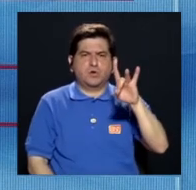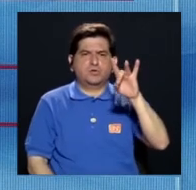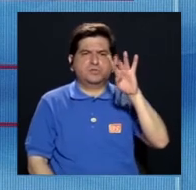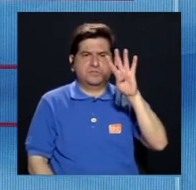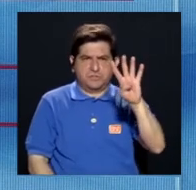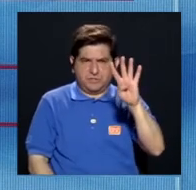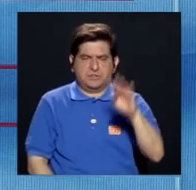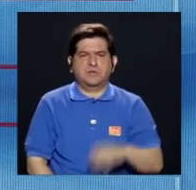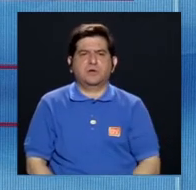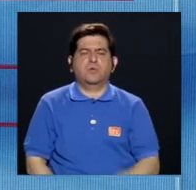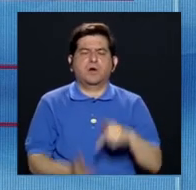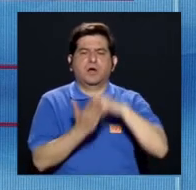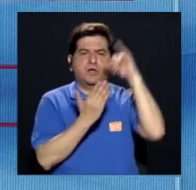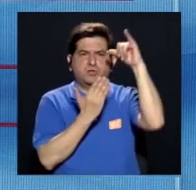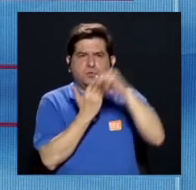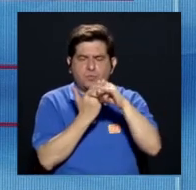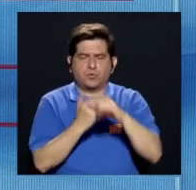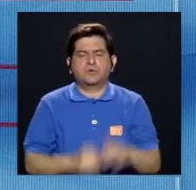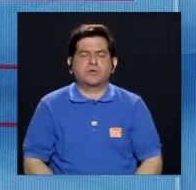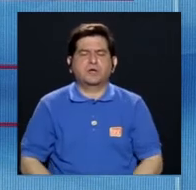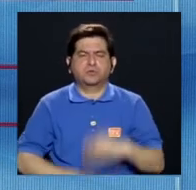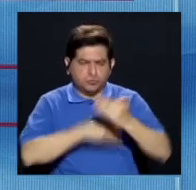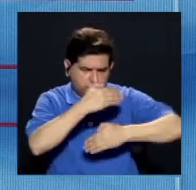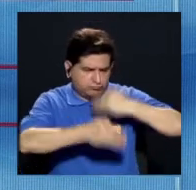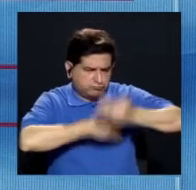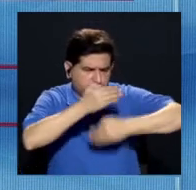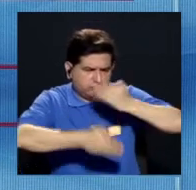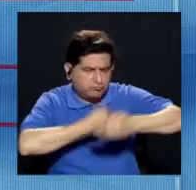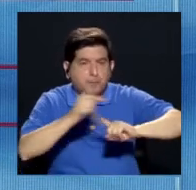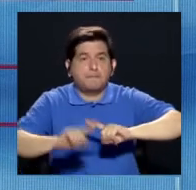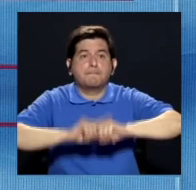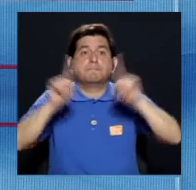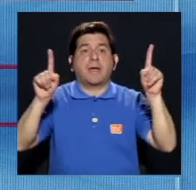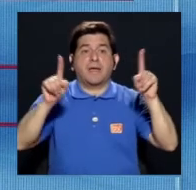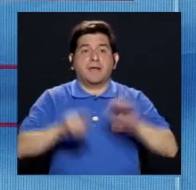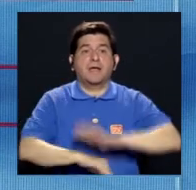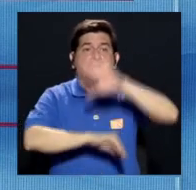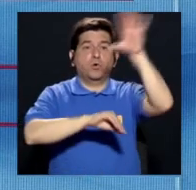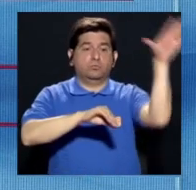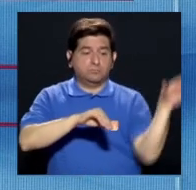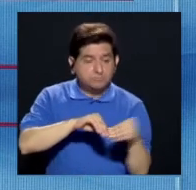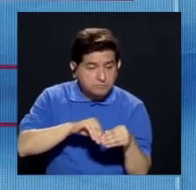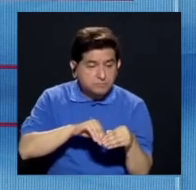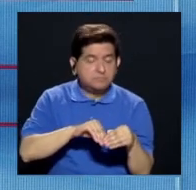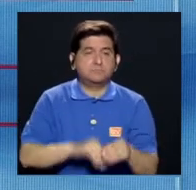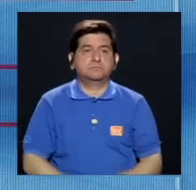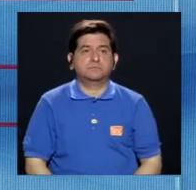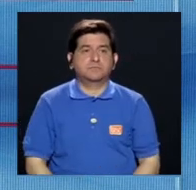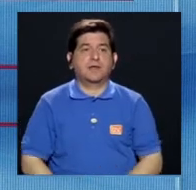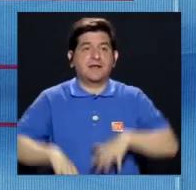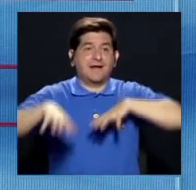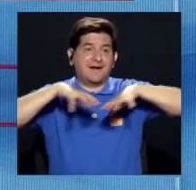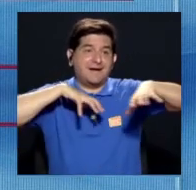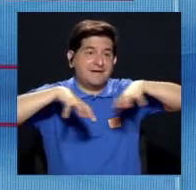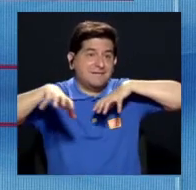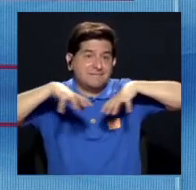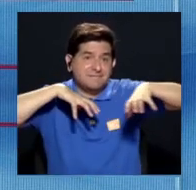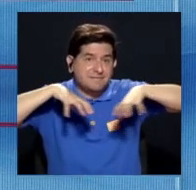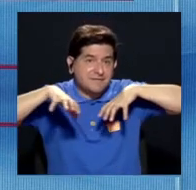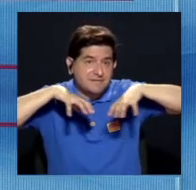1.384 proyectos. Pero si a ello le agregamos las